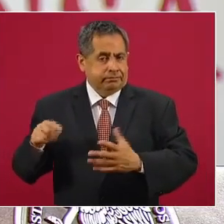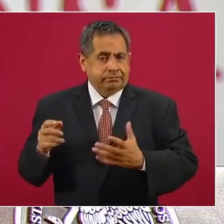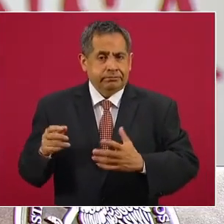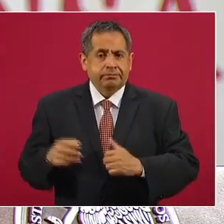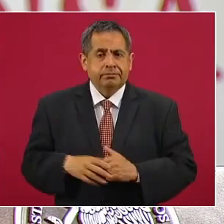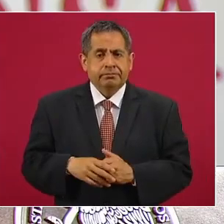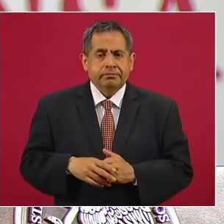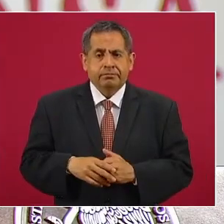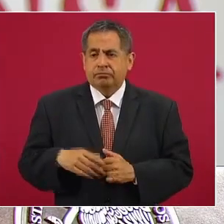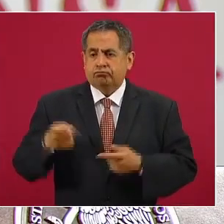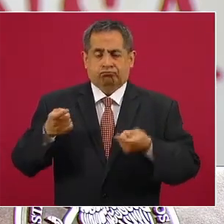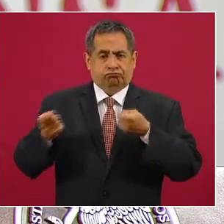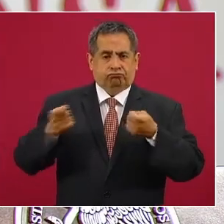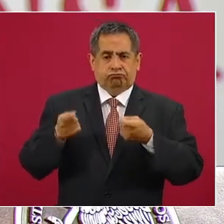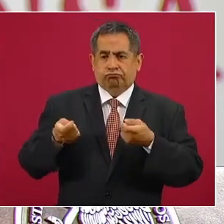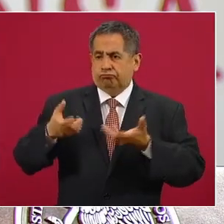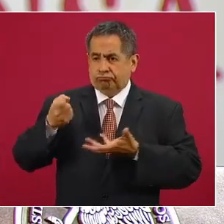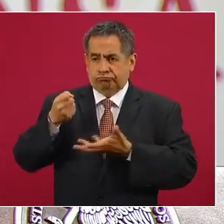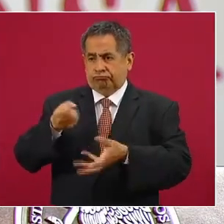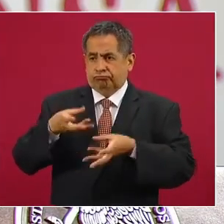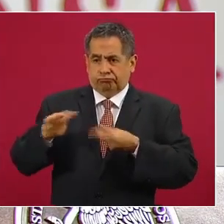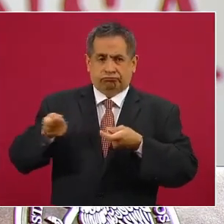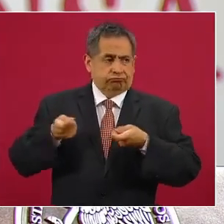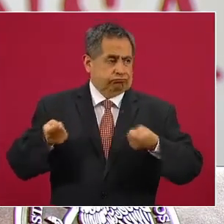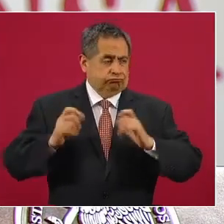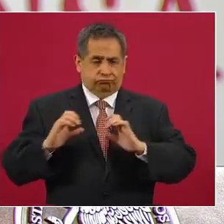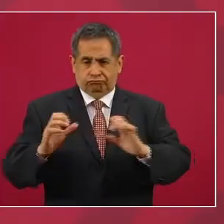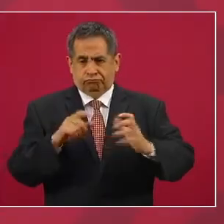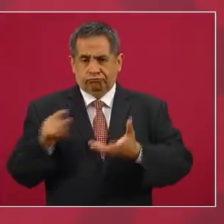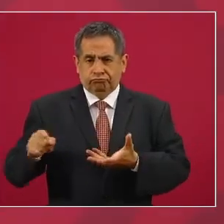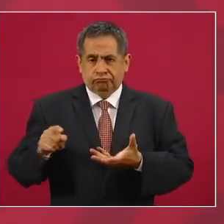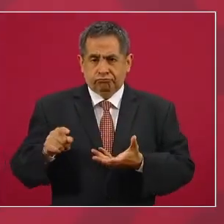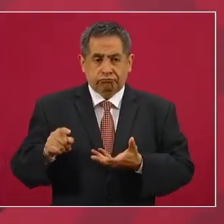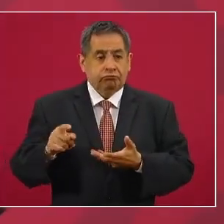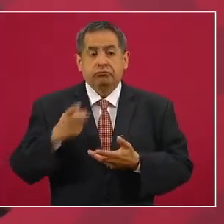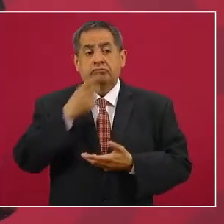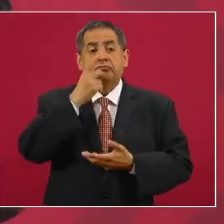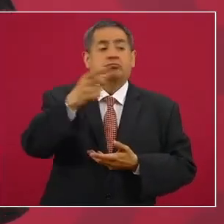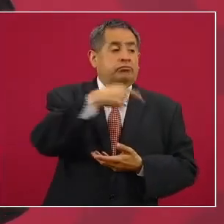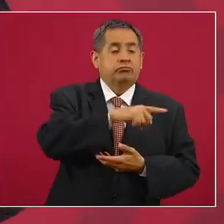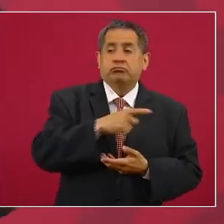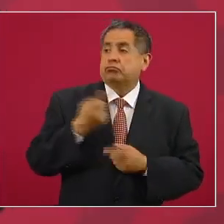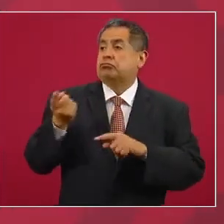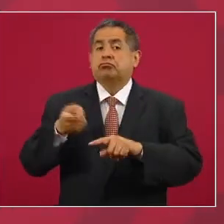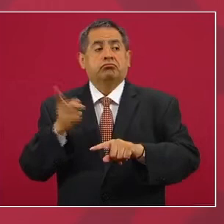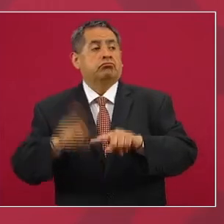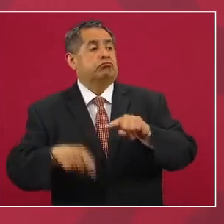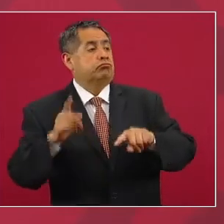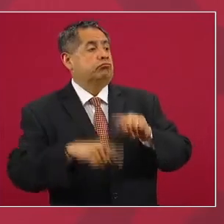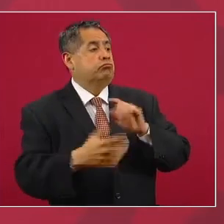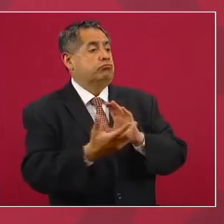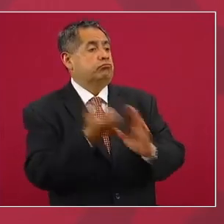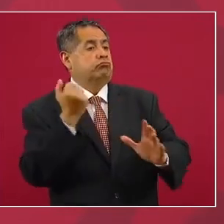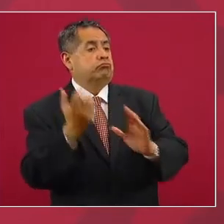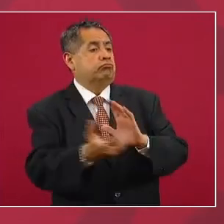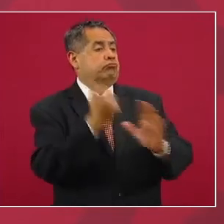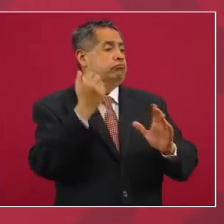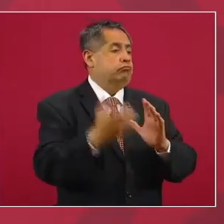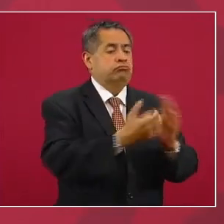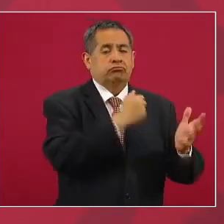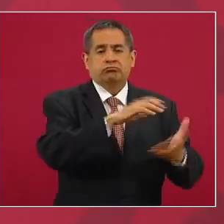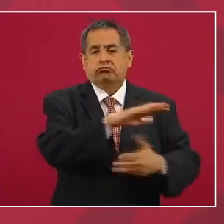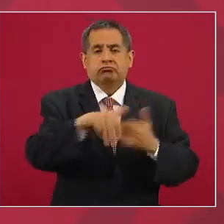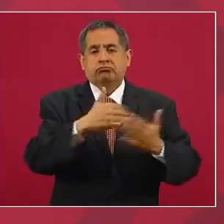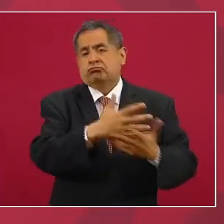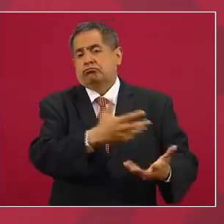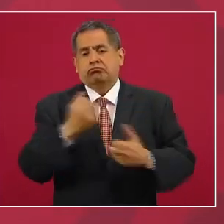que es la que maneja el presupuesto público, está confiscando los bienes de los fideicomisos.